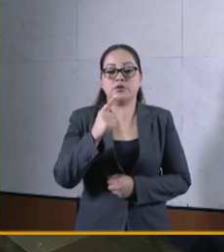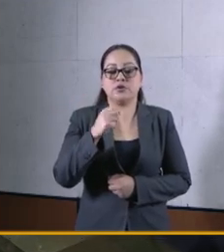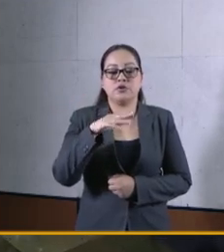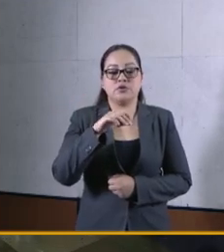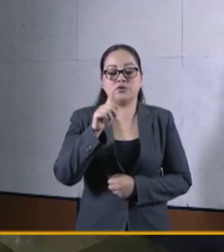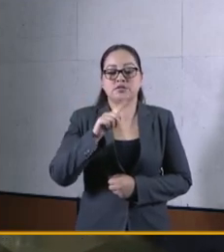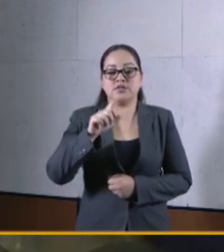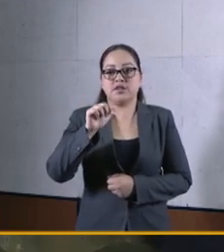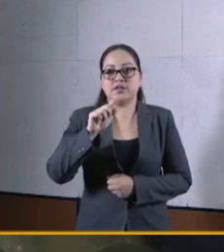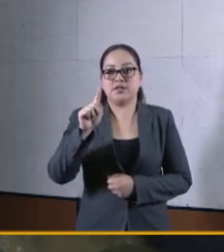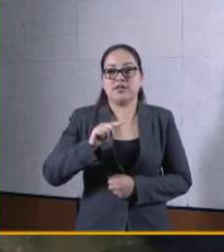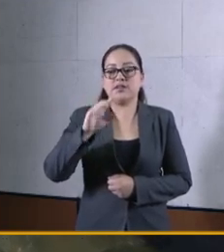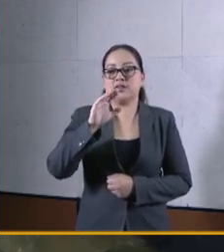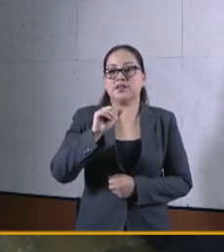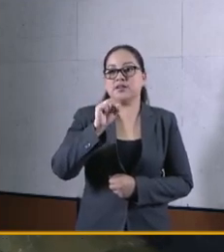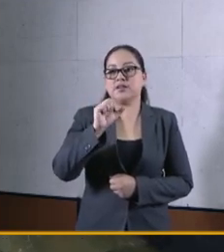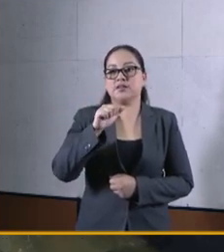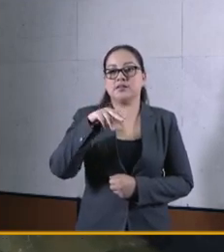casanova